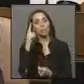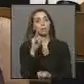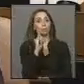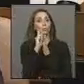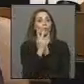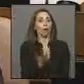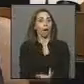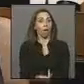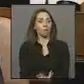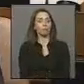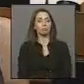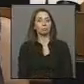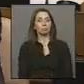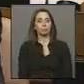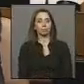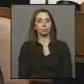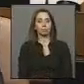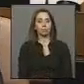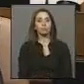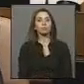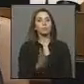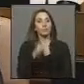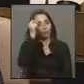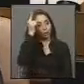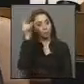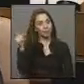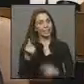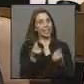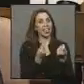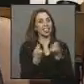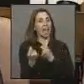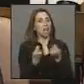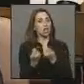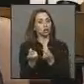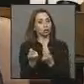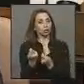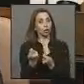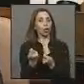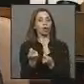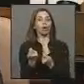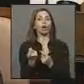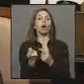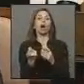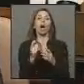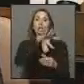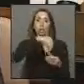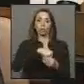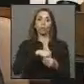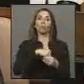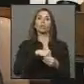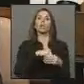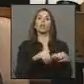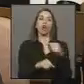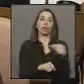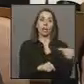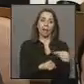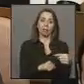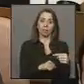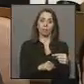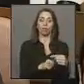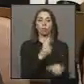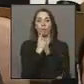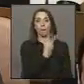existe. Y hay que entender el negocio también con sus consecuencias negativas. Por lo mismo, señor